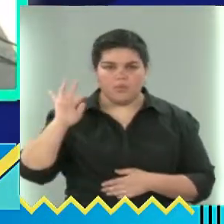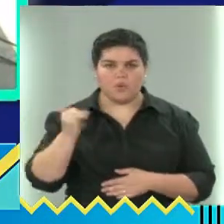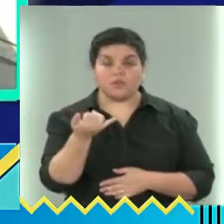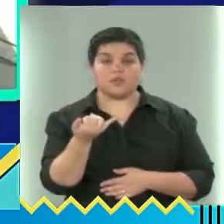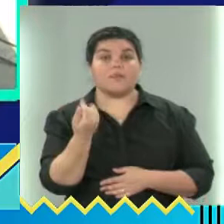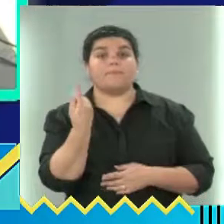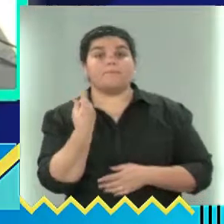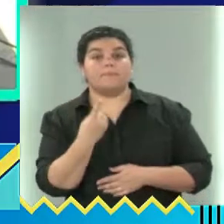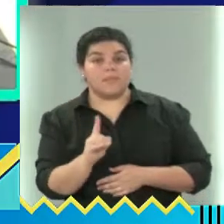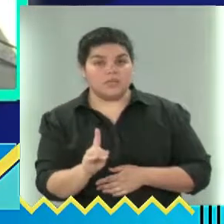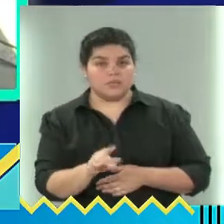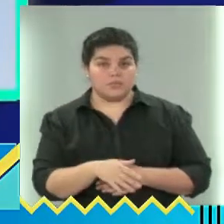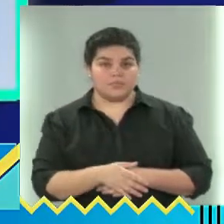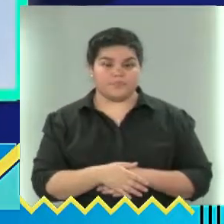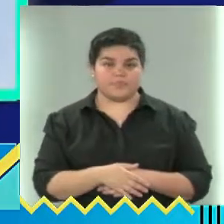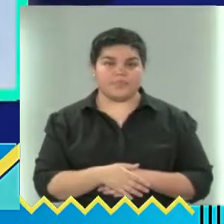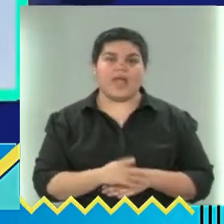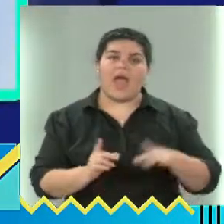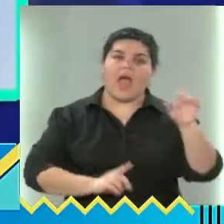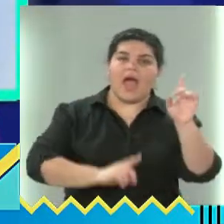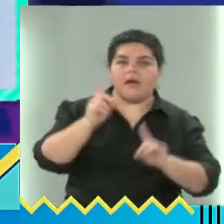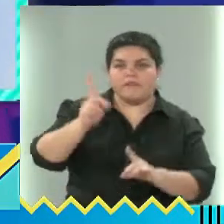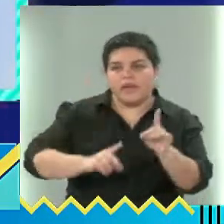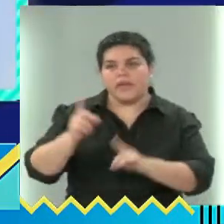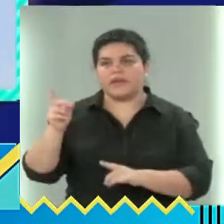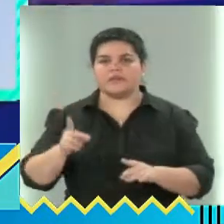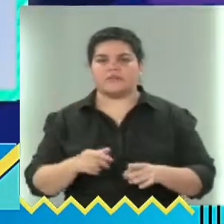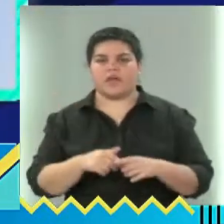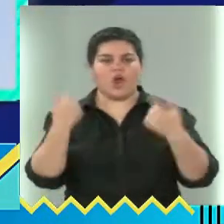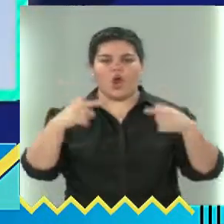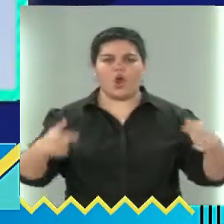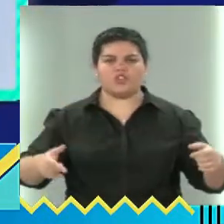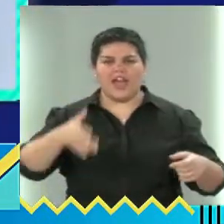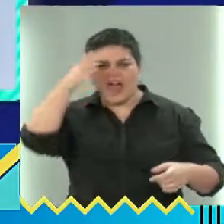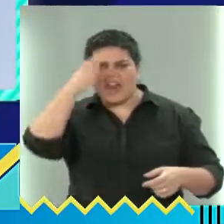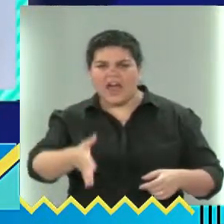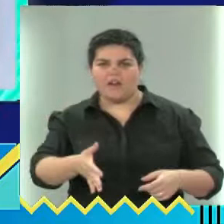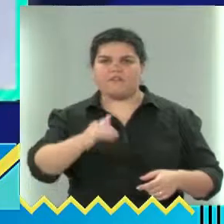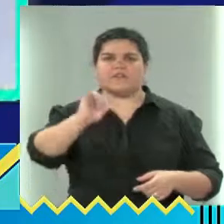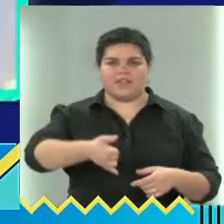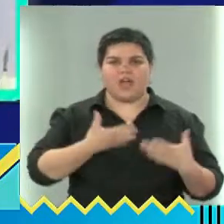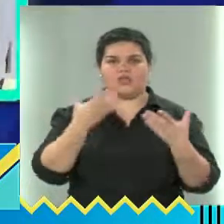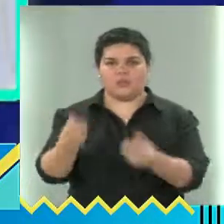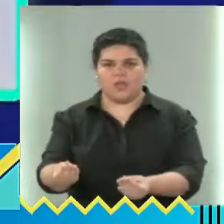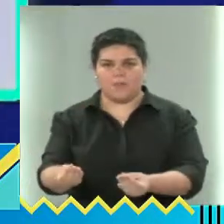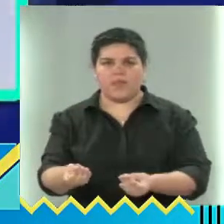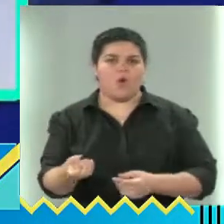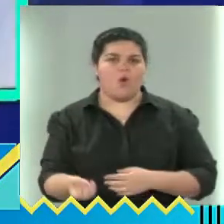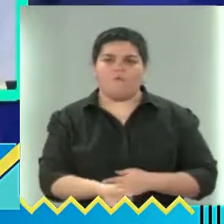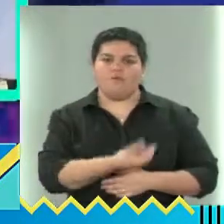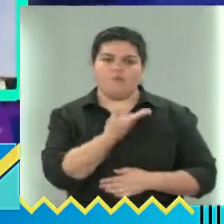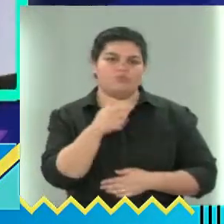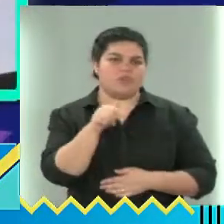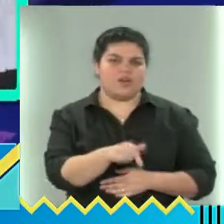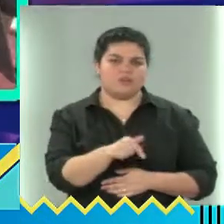en forma espasmódica, cuando vemos alguna catástrofe o algo, vemos. Pero esto de la donación de sangre requiere